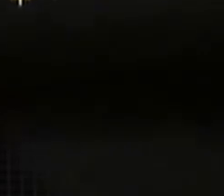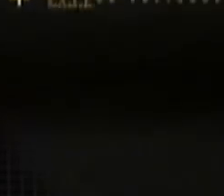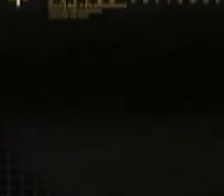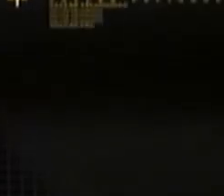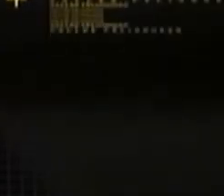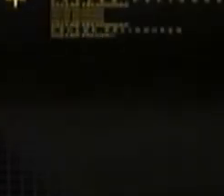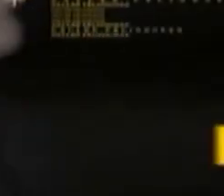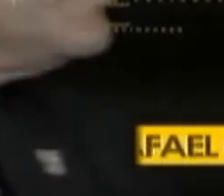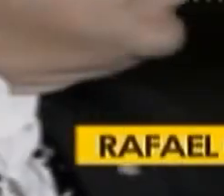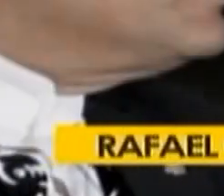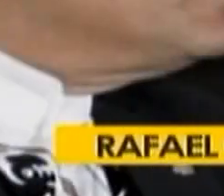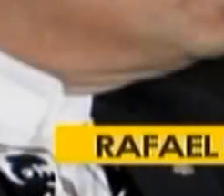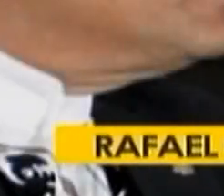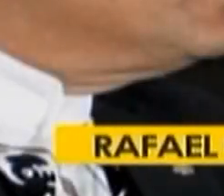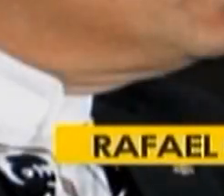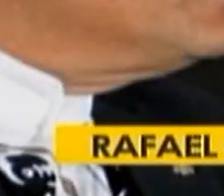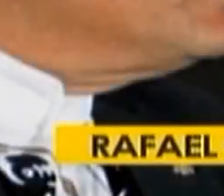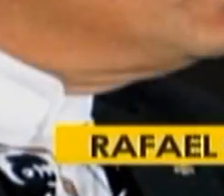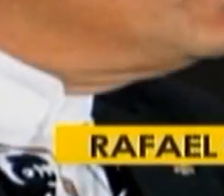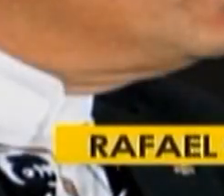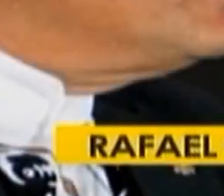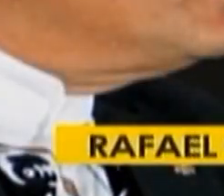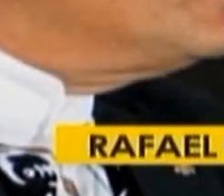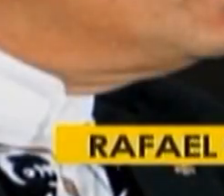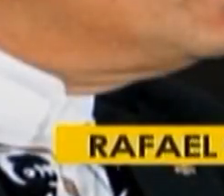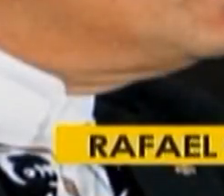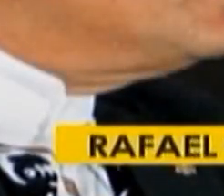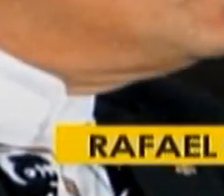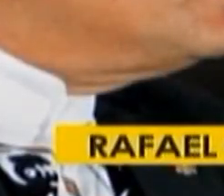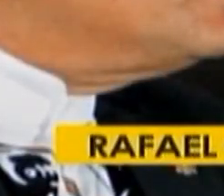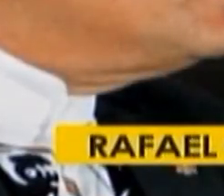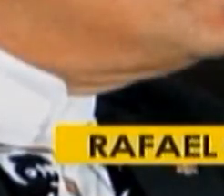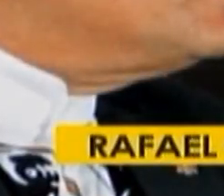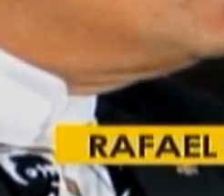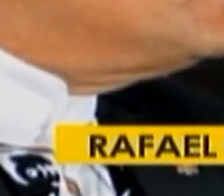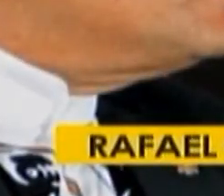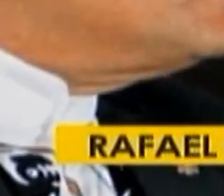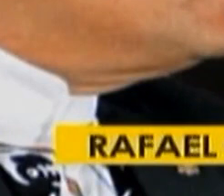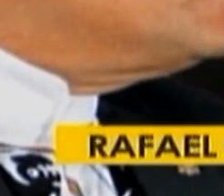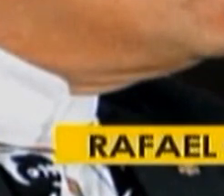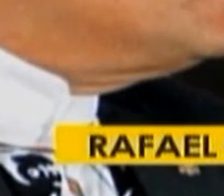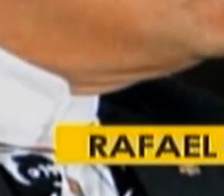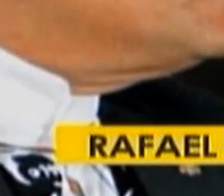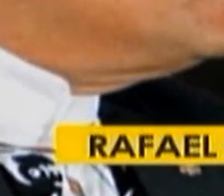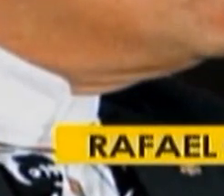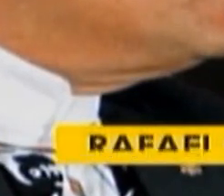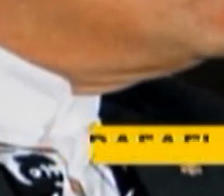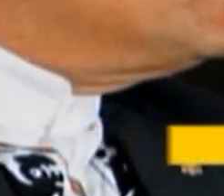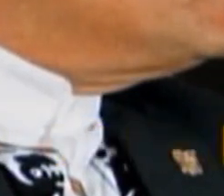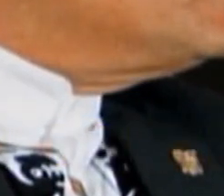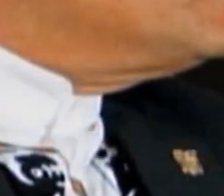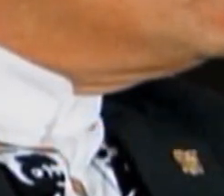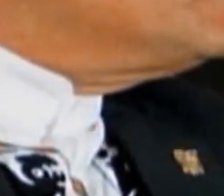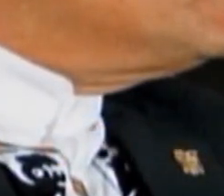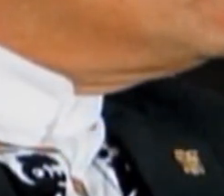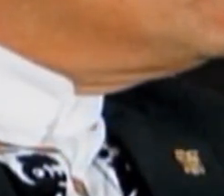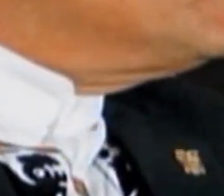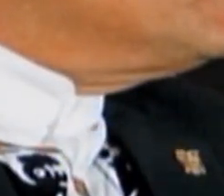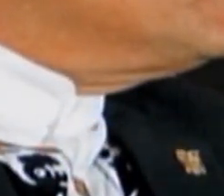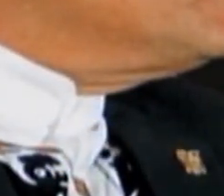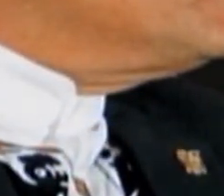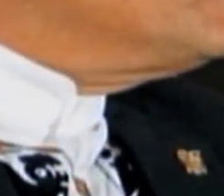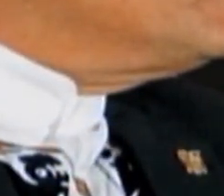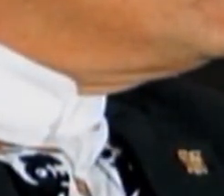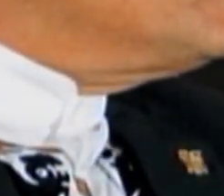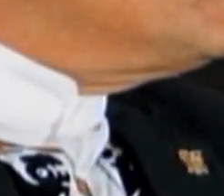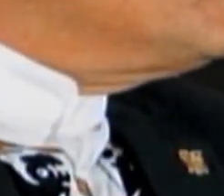Este domingo, Rafael Correa y Guillermo Lasso, en vivo, entrevistados por